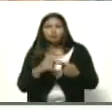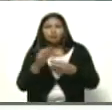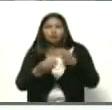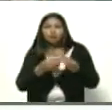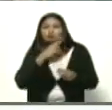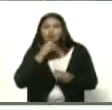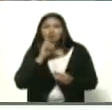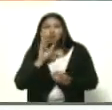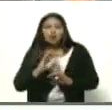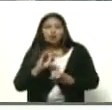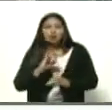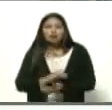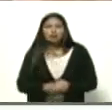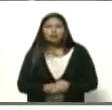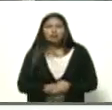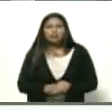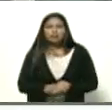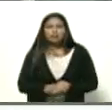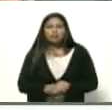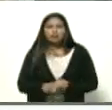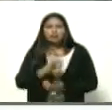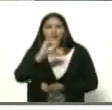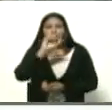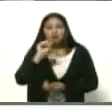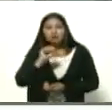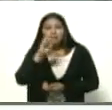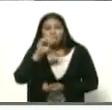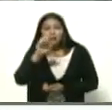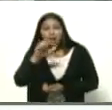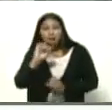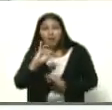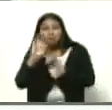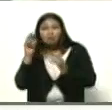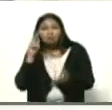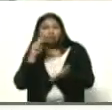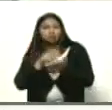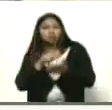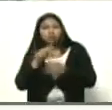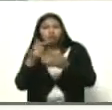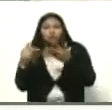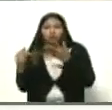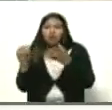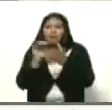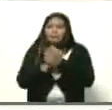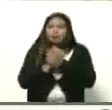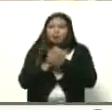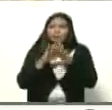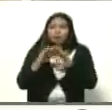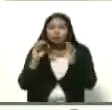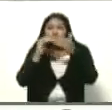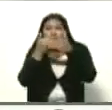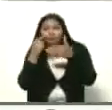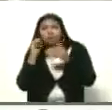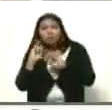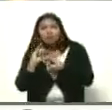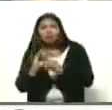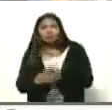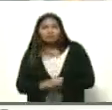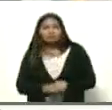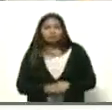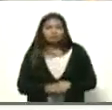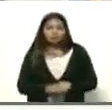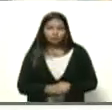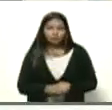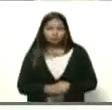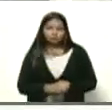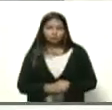innombrable Ismael, lo voy a nombrar, Ismael García, que también estaba allí, y los otros colegas, pues, porque cubríamos la fuente. Por cierto, que